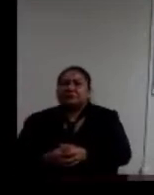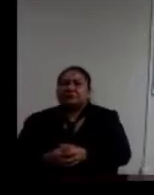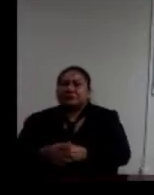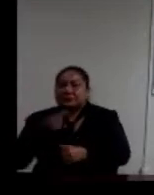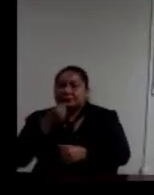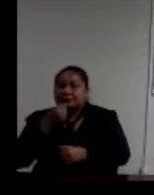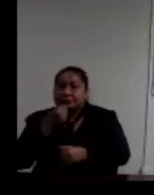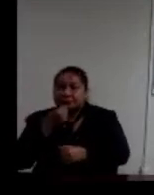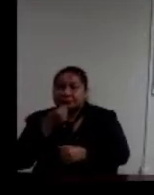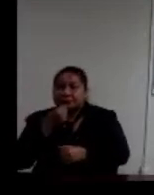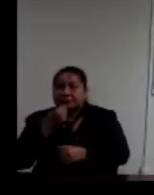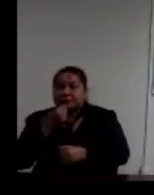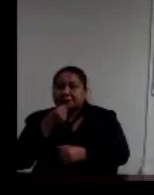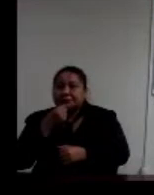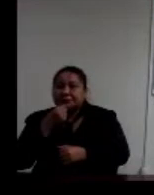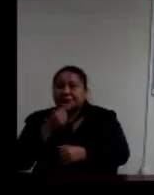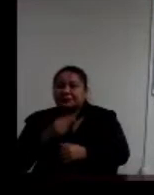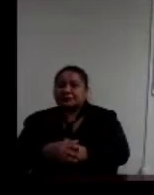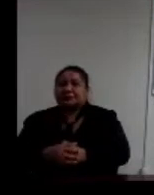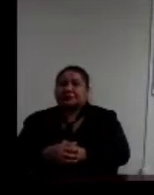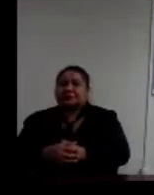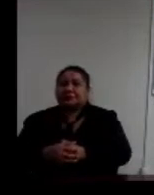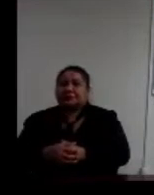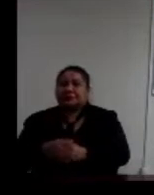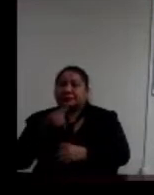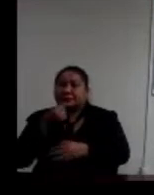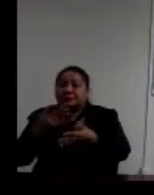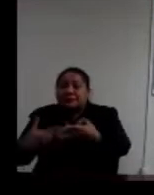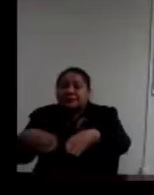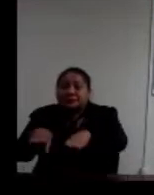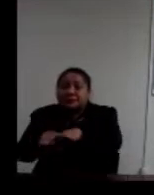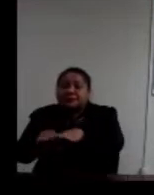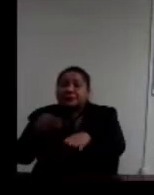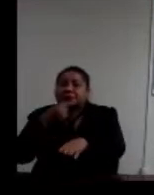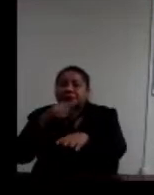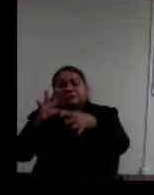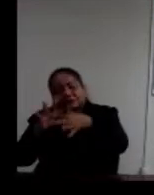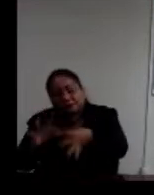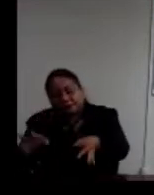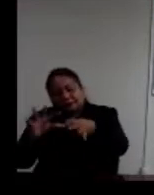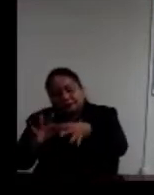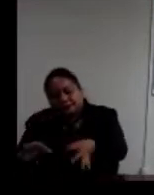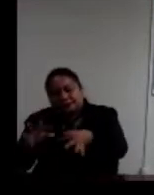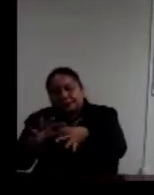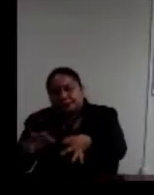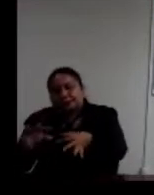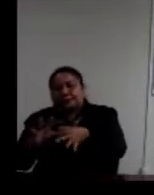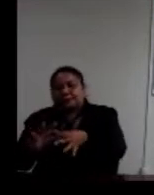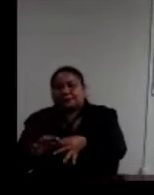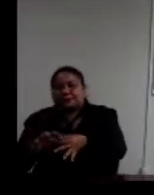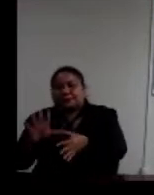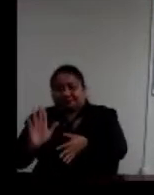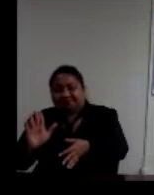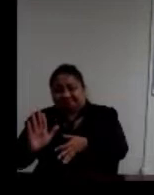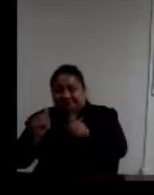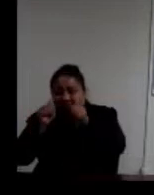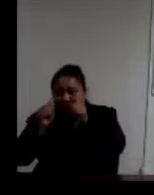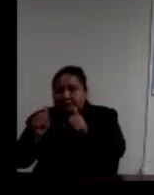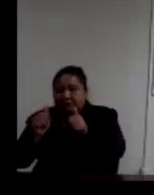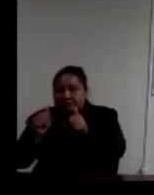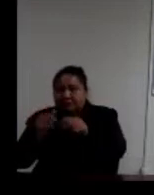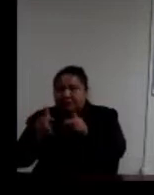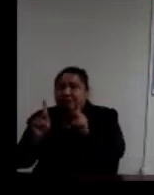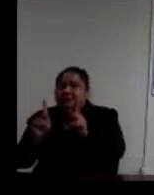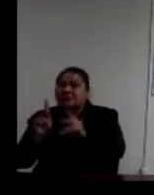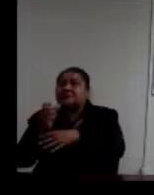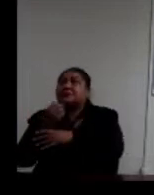El niño opositor cerrado es aquel niño que le explicamos parece que entendió, pero se queda sin